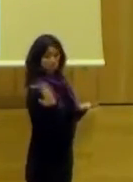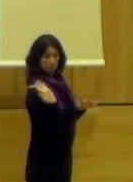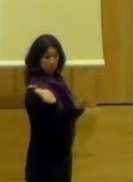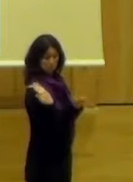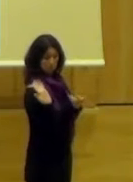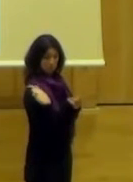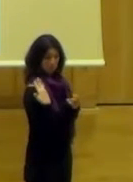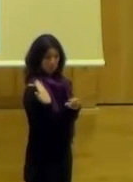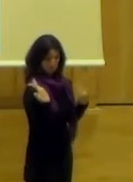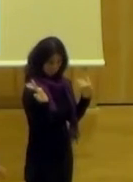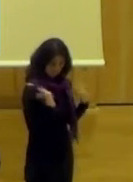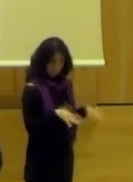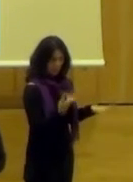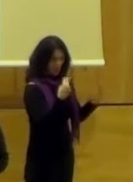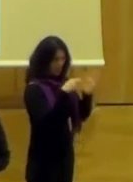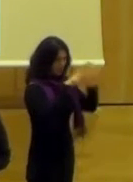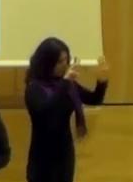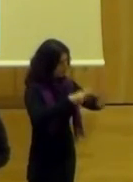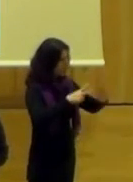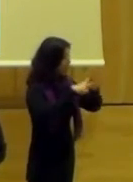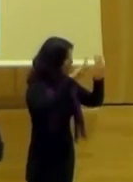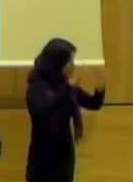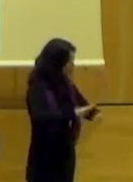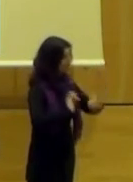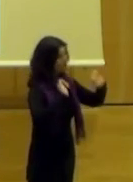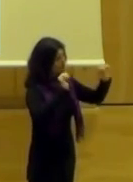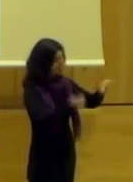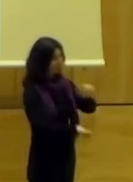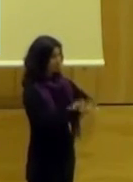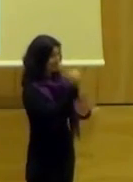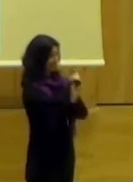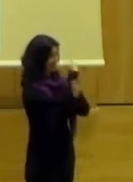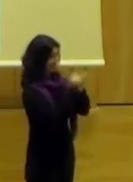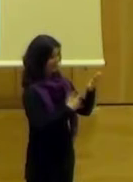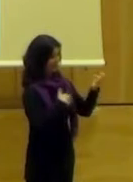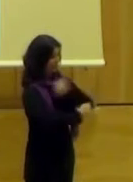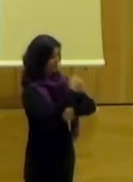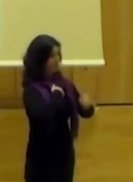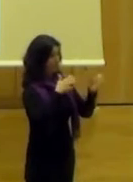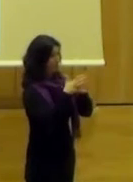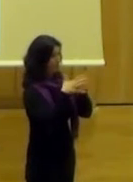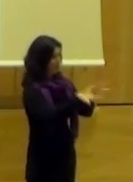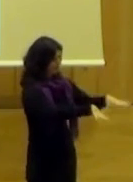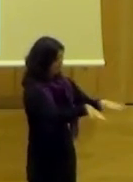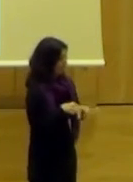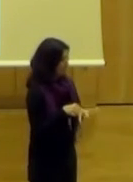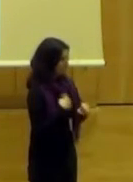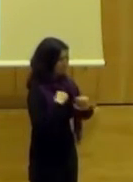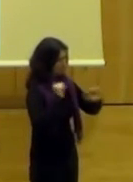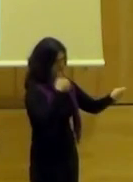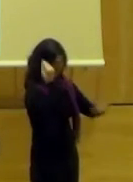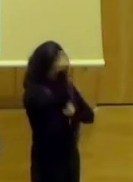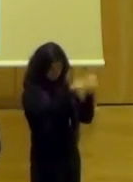Hace unos años, ya desde el 2008-2009, cuando aparece la crisis económica en Granada Acoge, nos empezamos